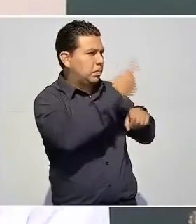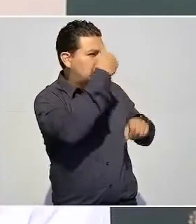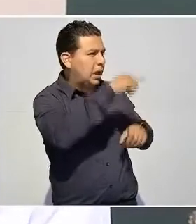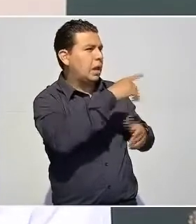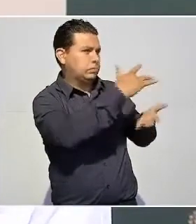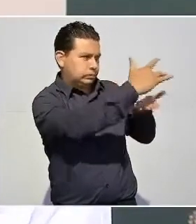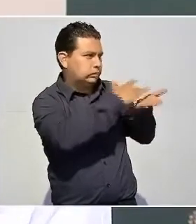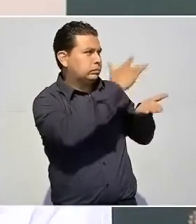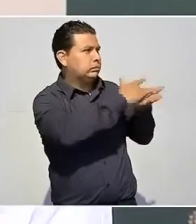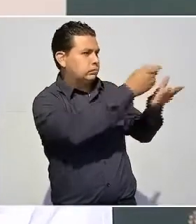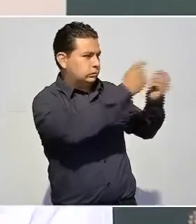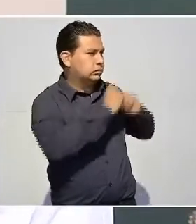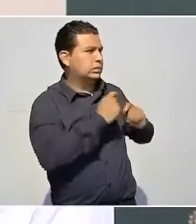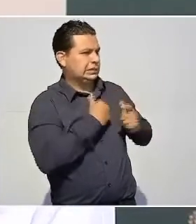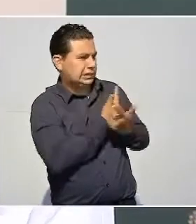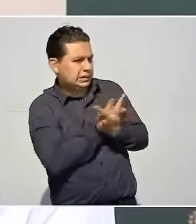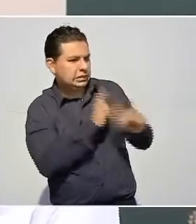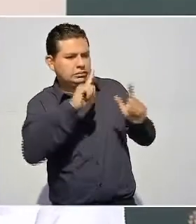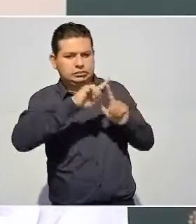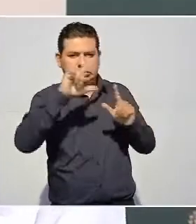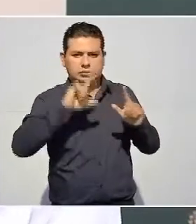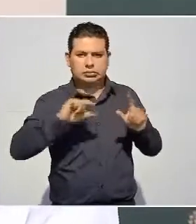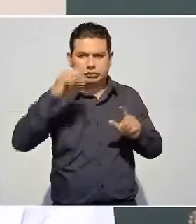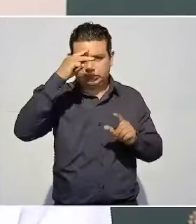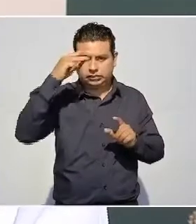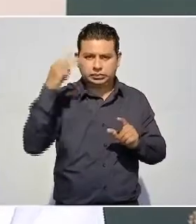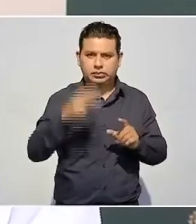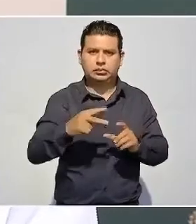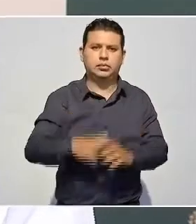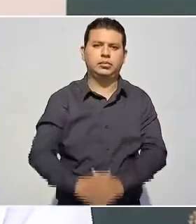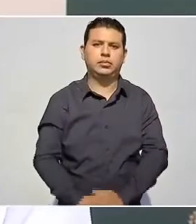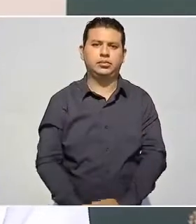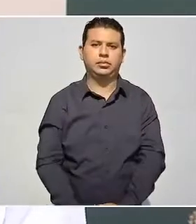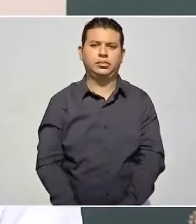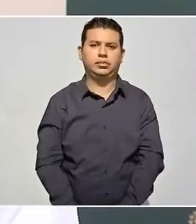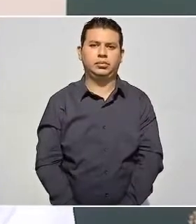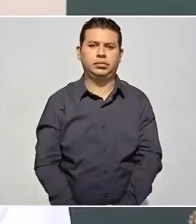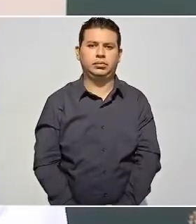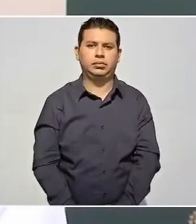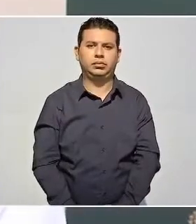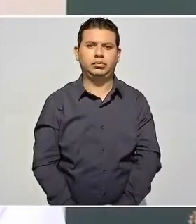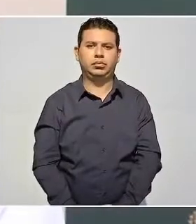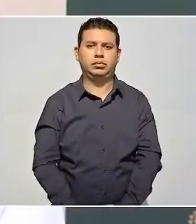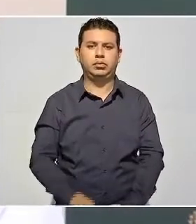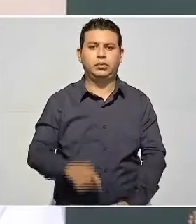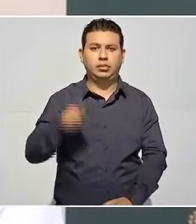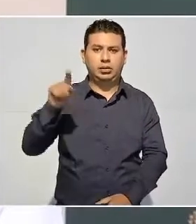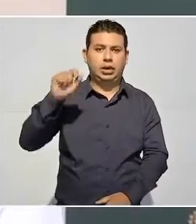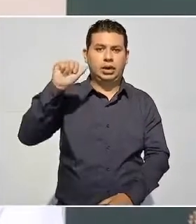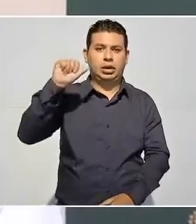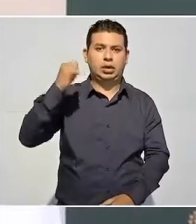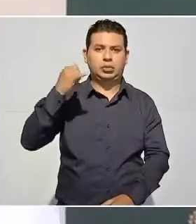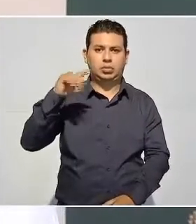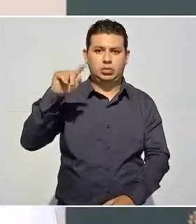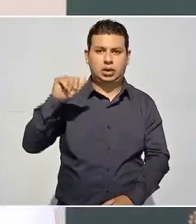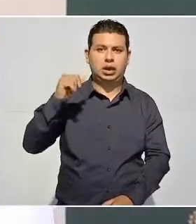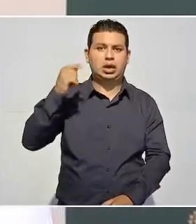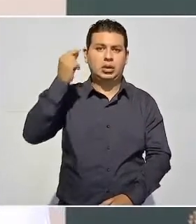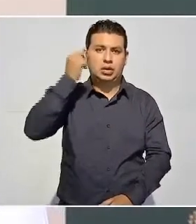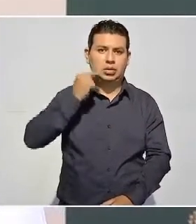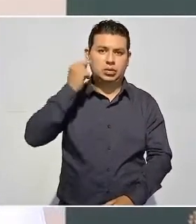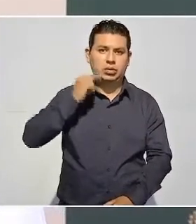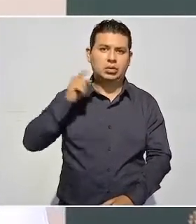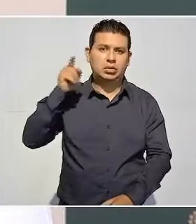libertad, y cuando supo que en Ayutla, Guerrero,